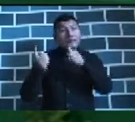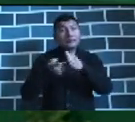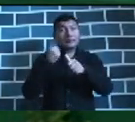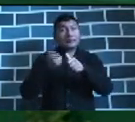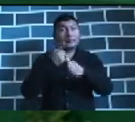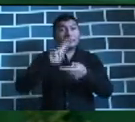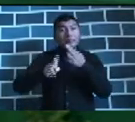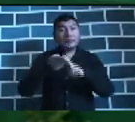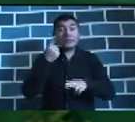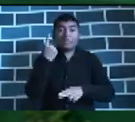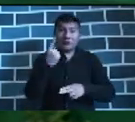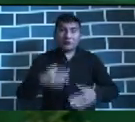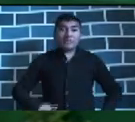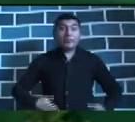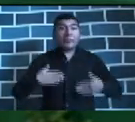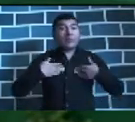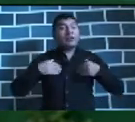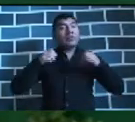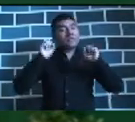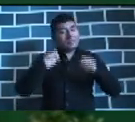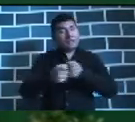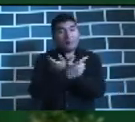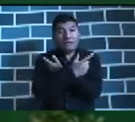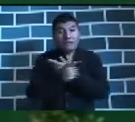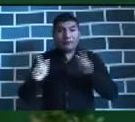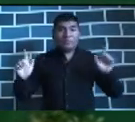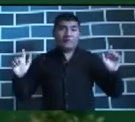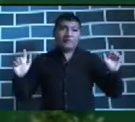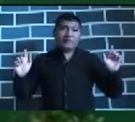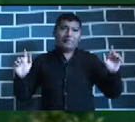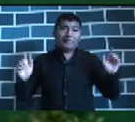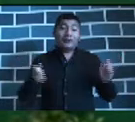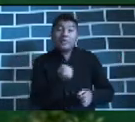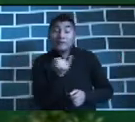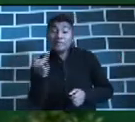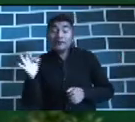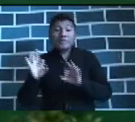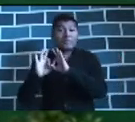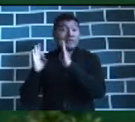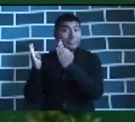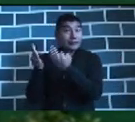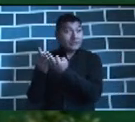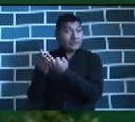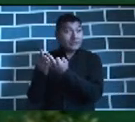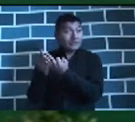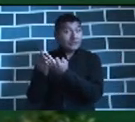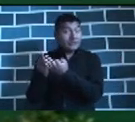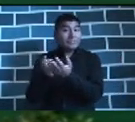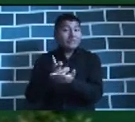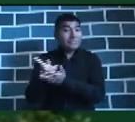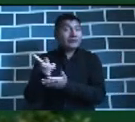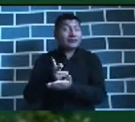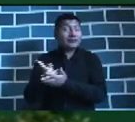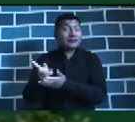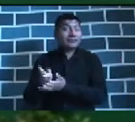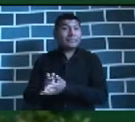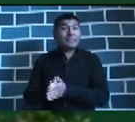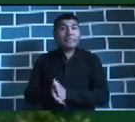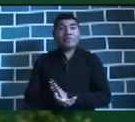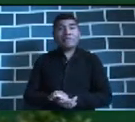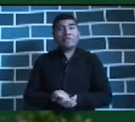primero de la vida realmente libera hay muchas familias que realmente